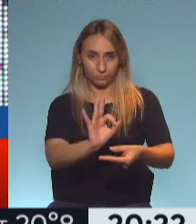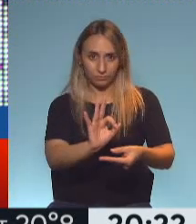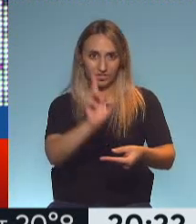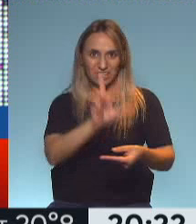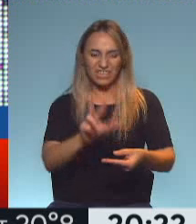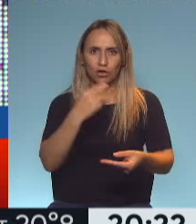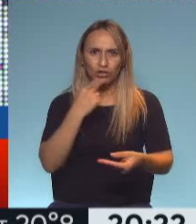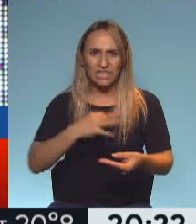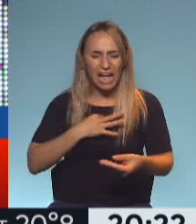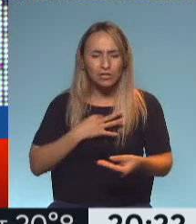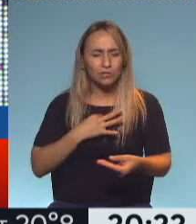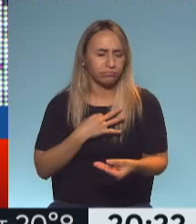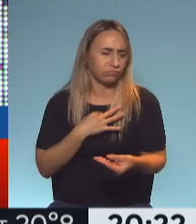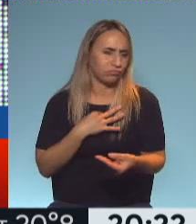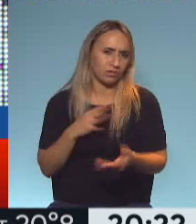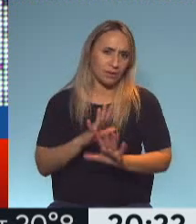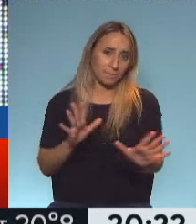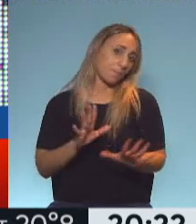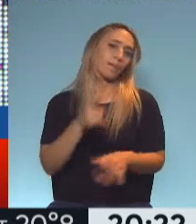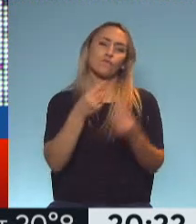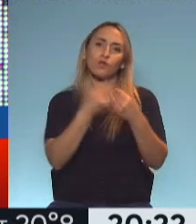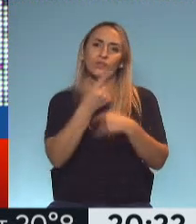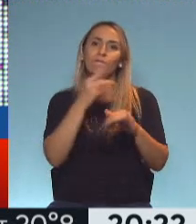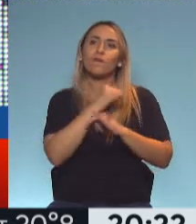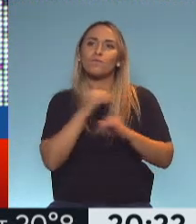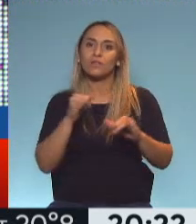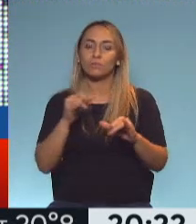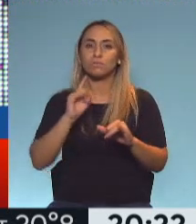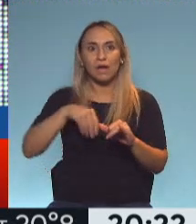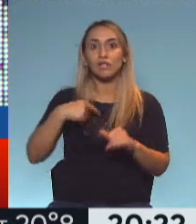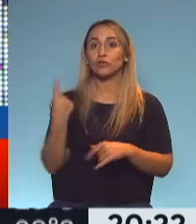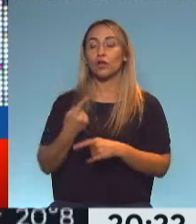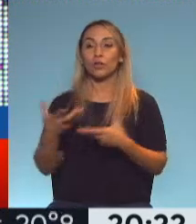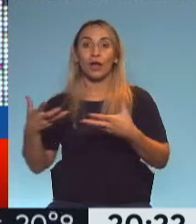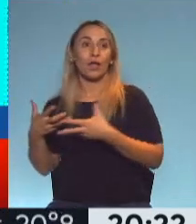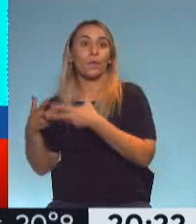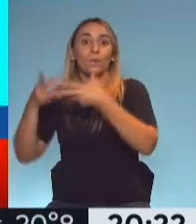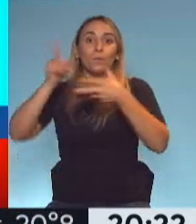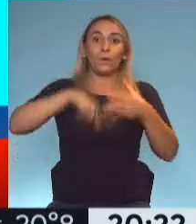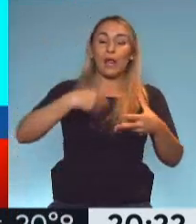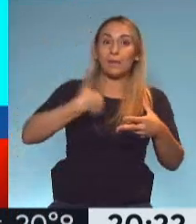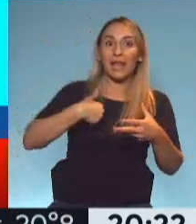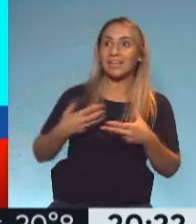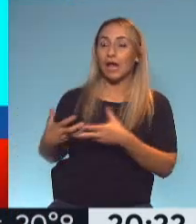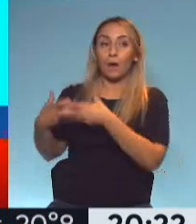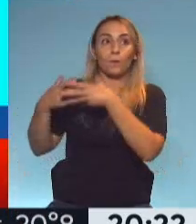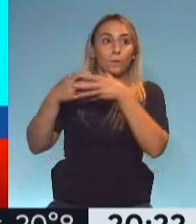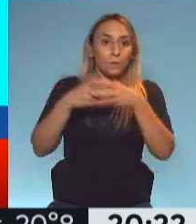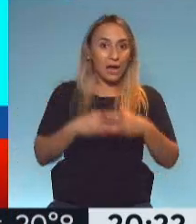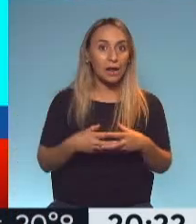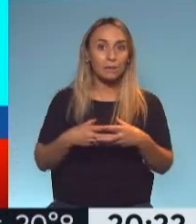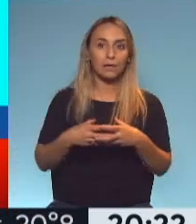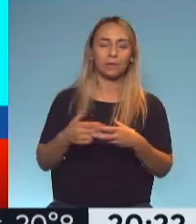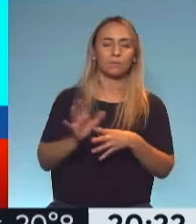sistema de impunidad. Ese ocultamiento que nos hicieron al regreso, esa imposición de silencio, este mecanismo,